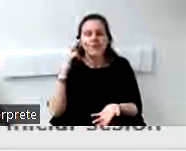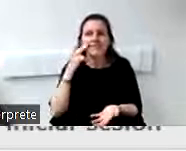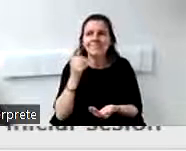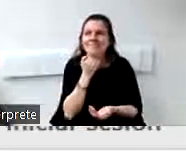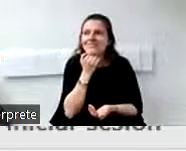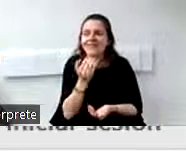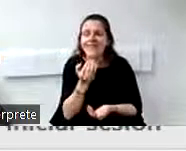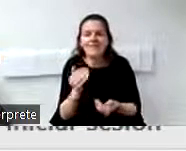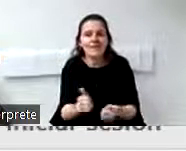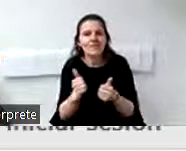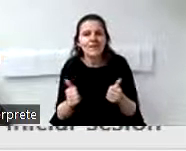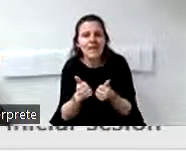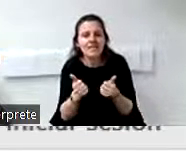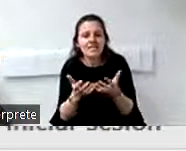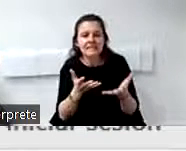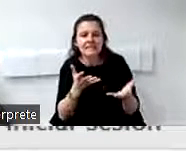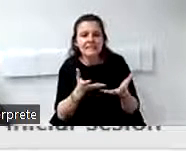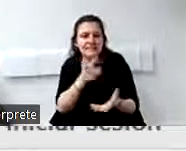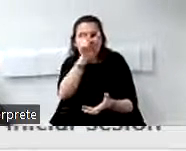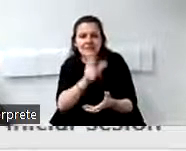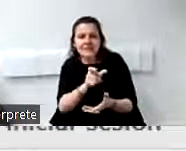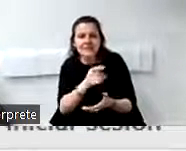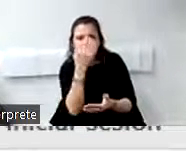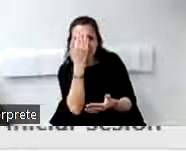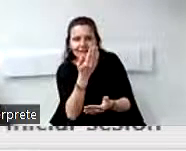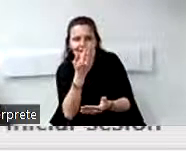abordarla, y esto crea muchas veces